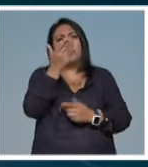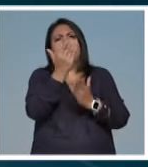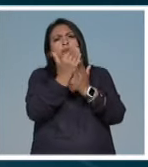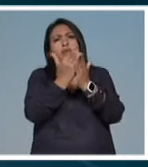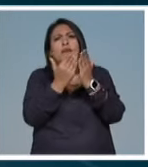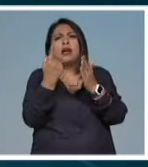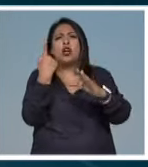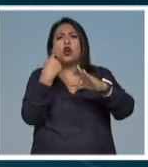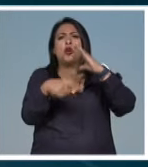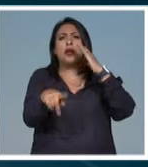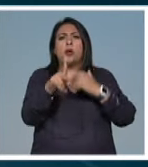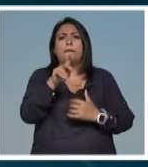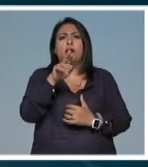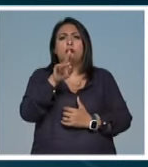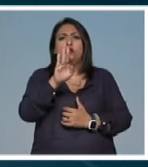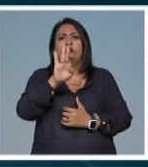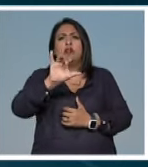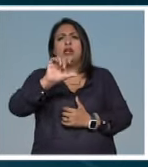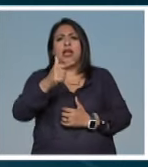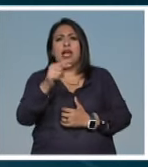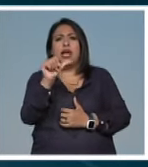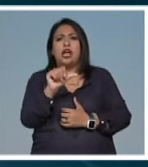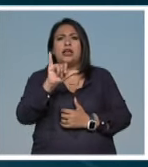al correo electrónico